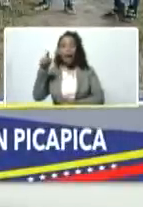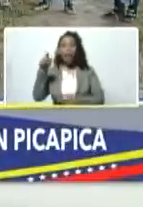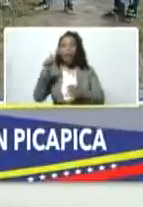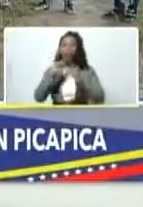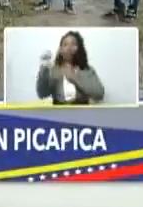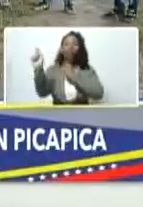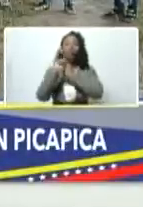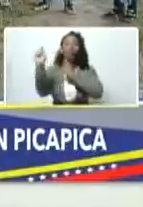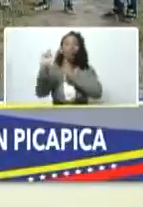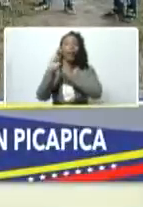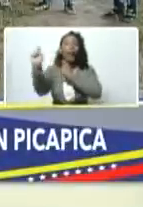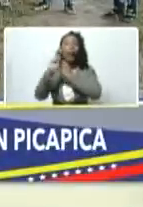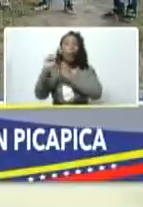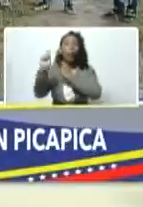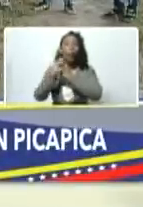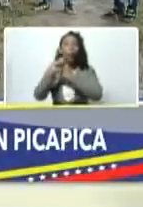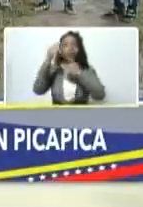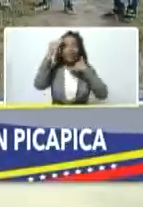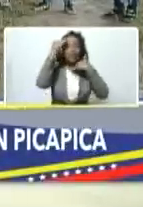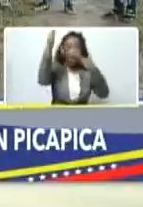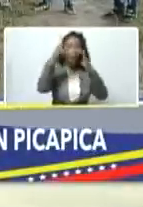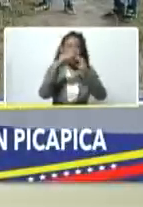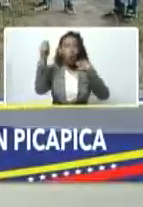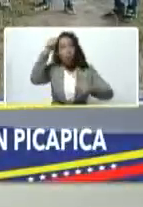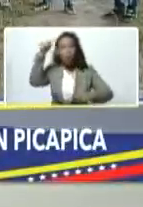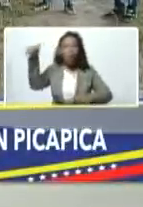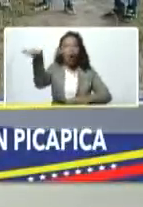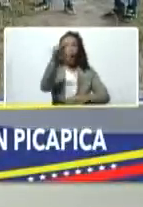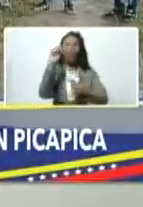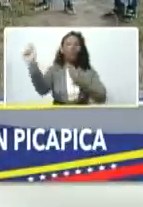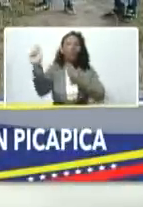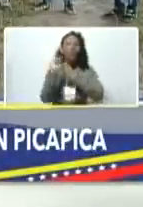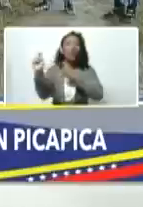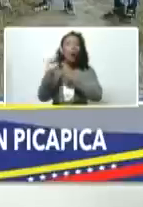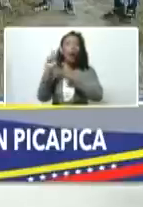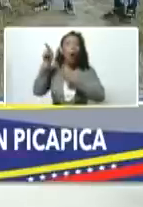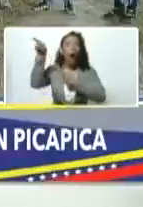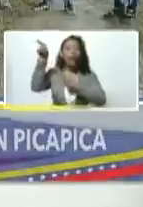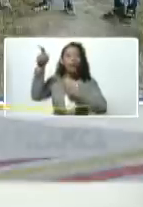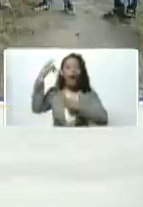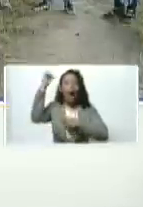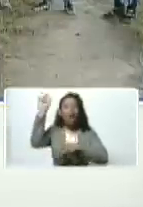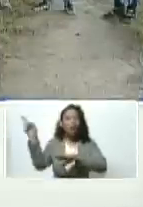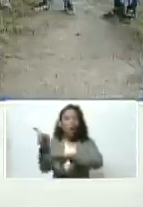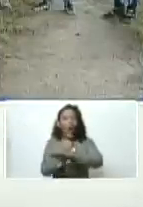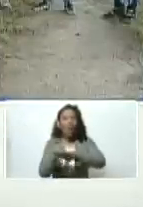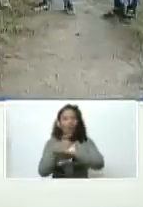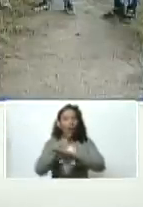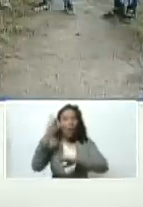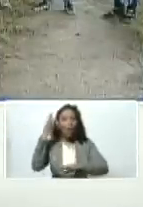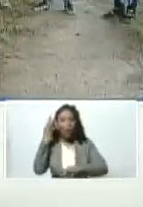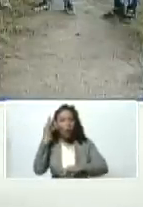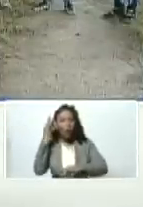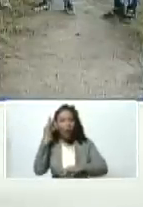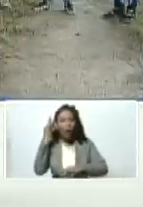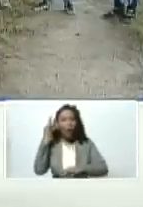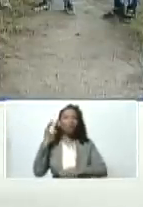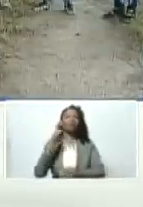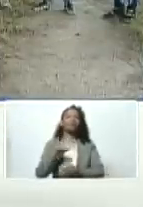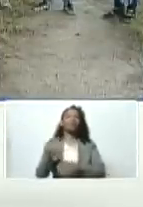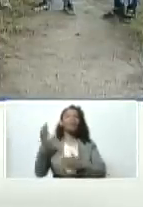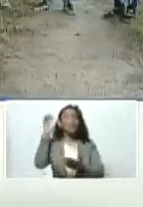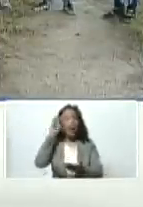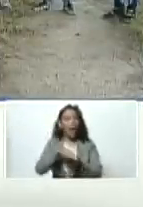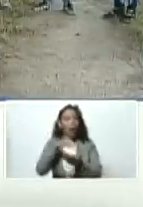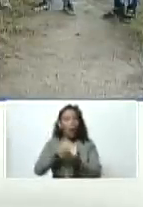saludo a todo el pueblo de Turmero allá está la gobernadora Karina Carpio mi